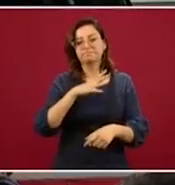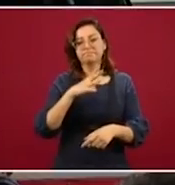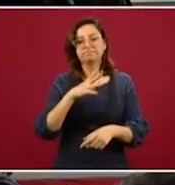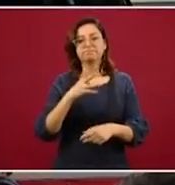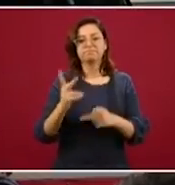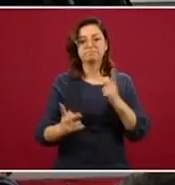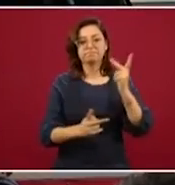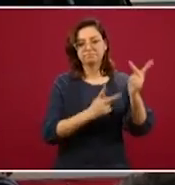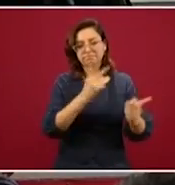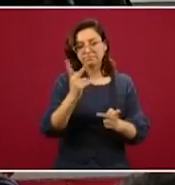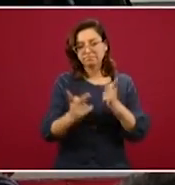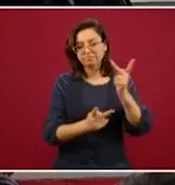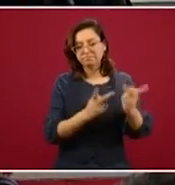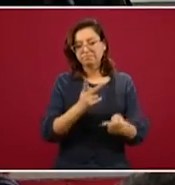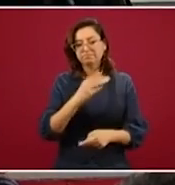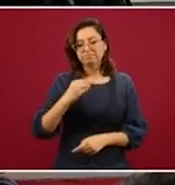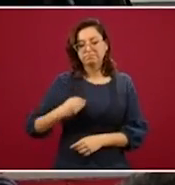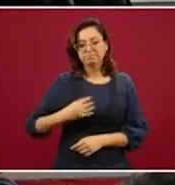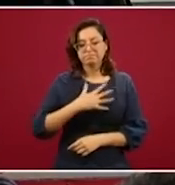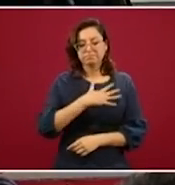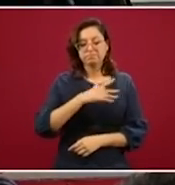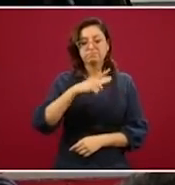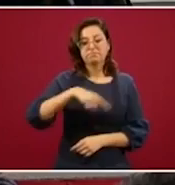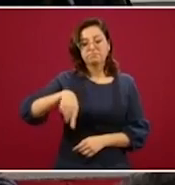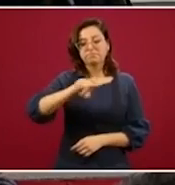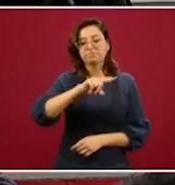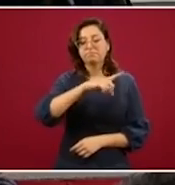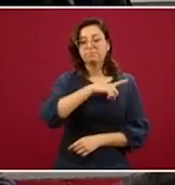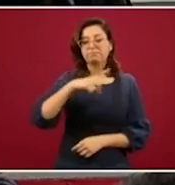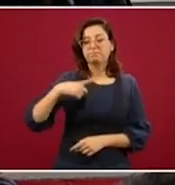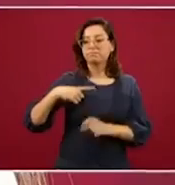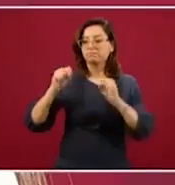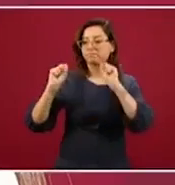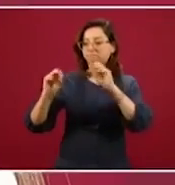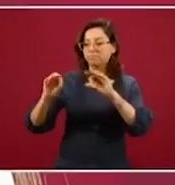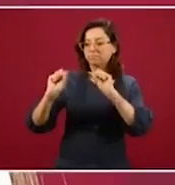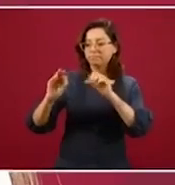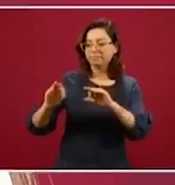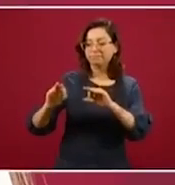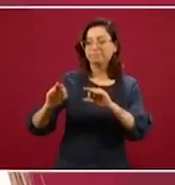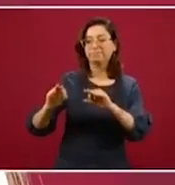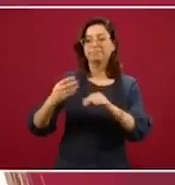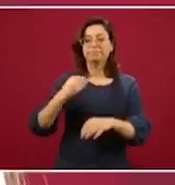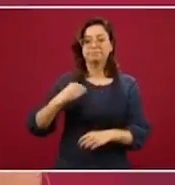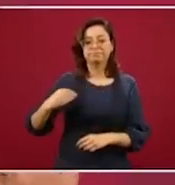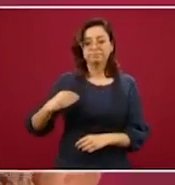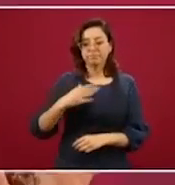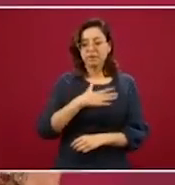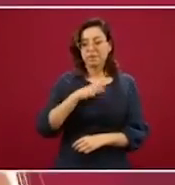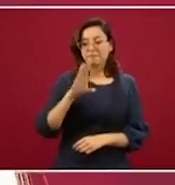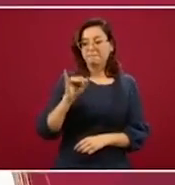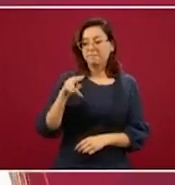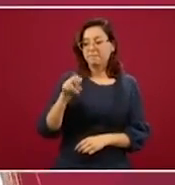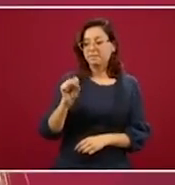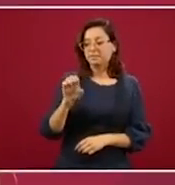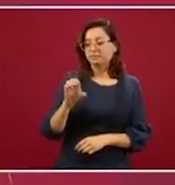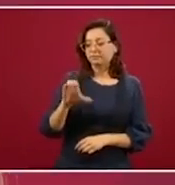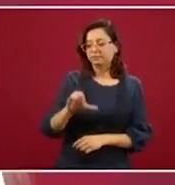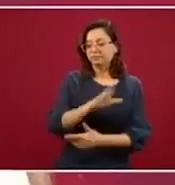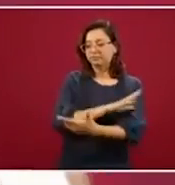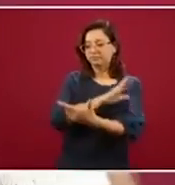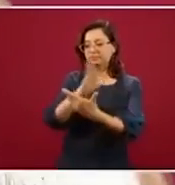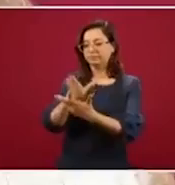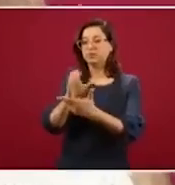que buscar en las oficinas de la Secretaría del Bienestar o en los centros integradores. Eso es muy importante. Como saben ustedes, la meta de